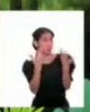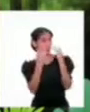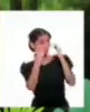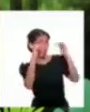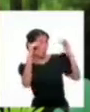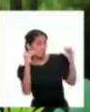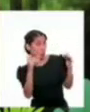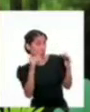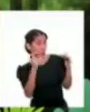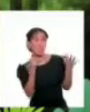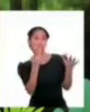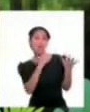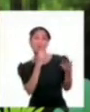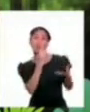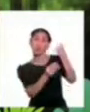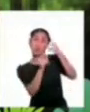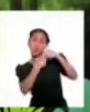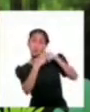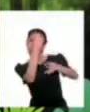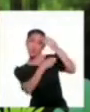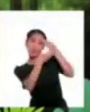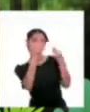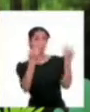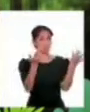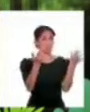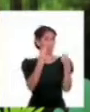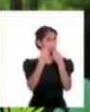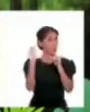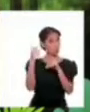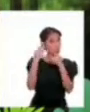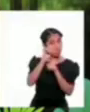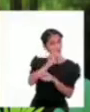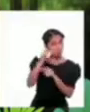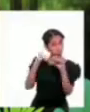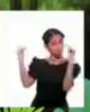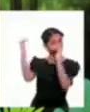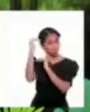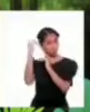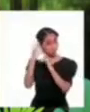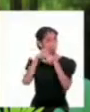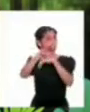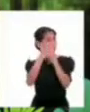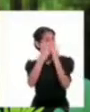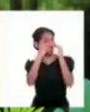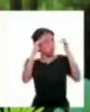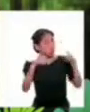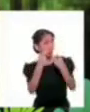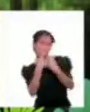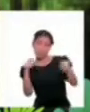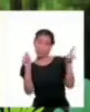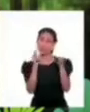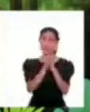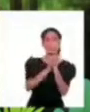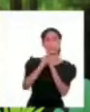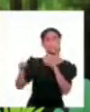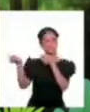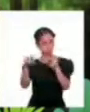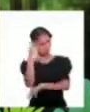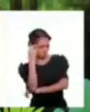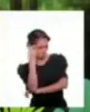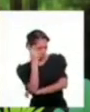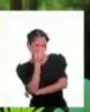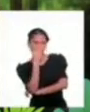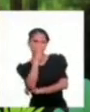niños recién estamos aprendiendo y somos vulnerables. Así que buscaron maneras de